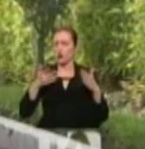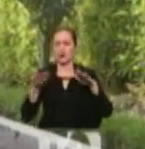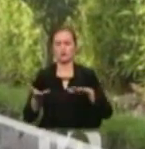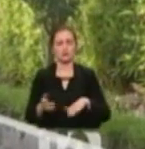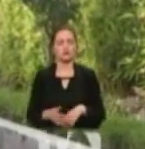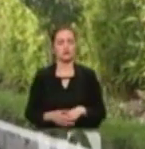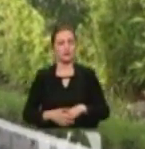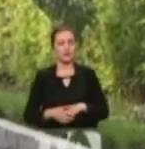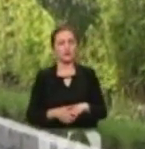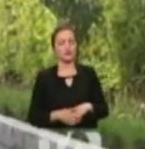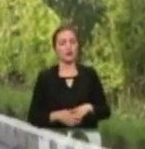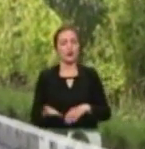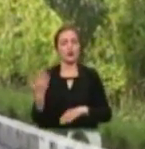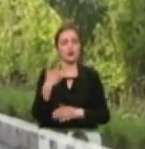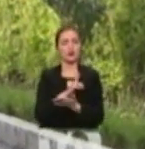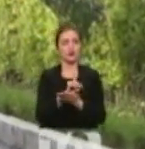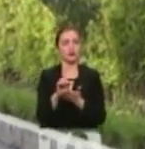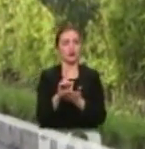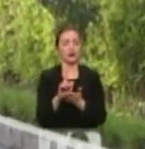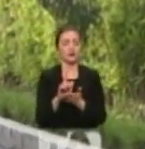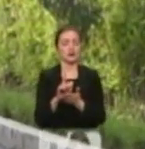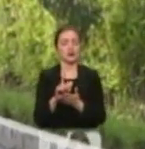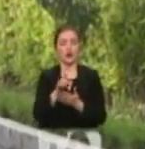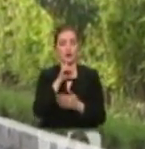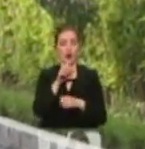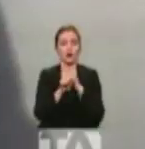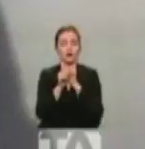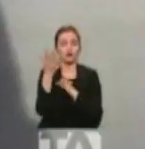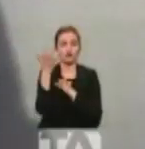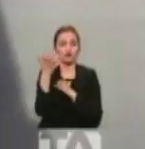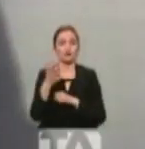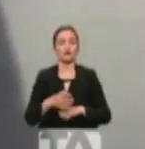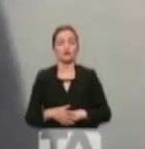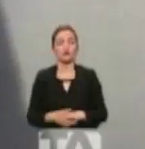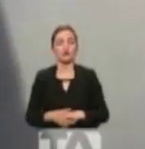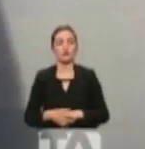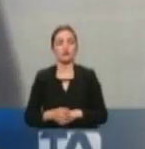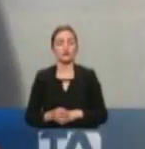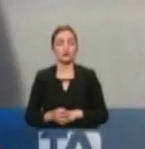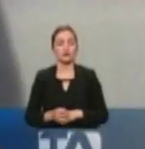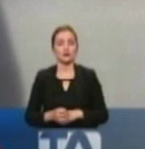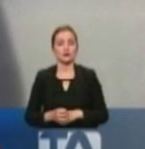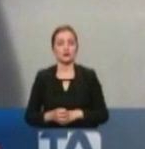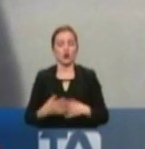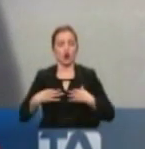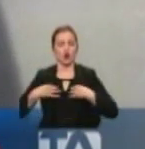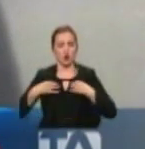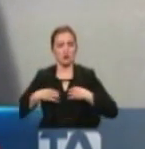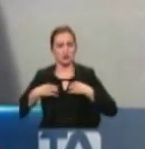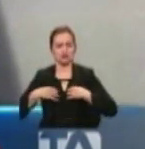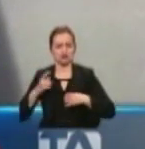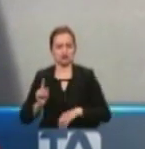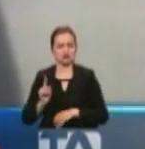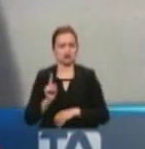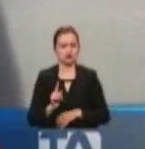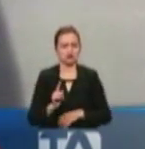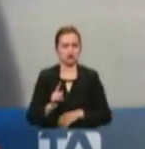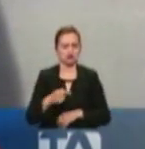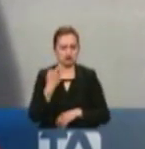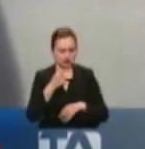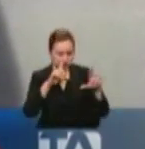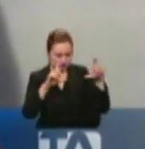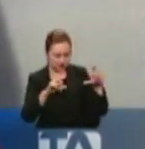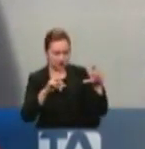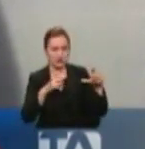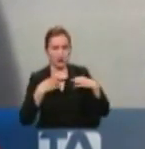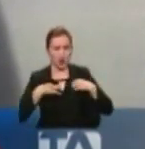niña. Hace una semana había cumplido 15 años de edad. Incluso con la ropa que salió, no estaba vestida.